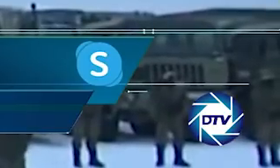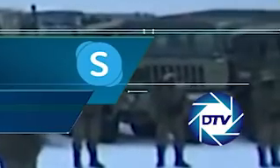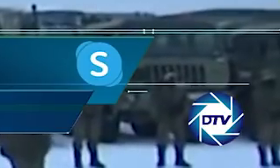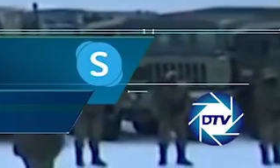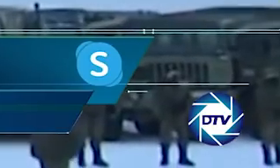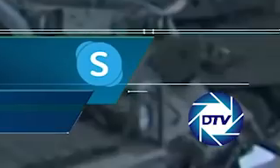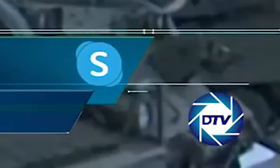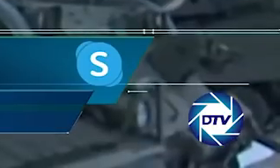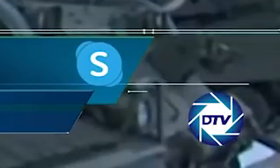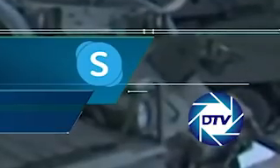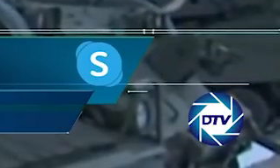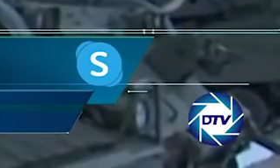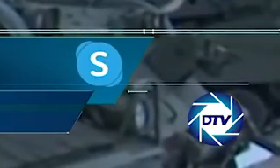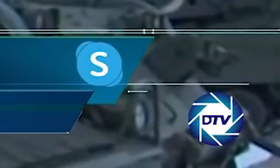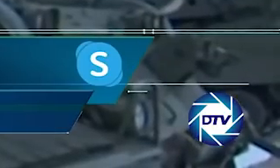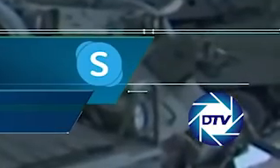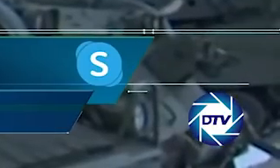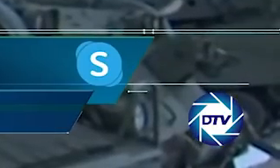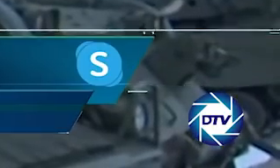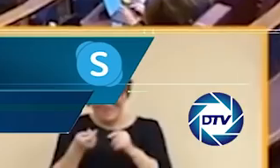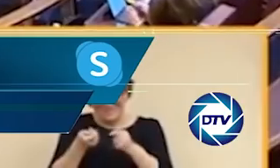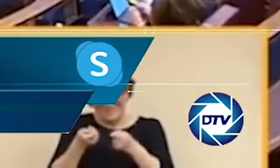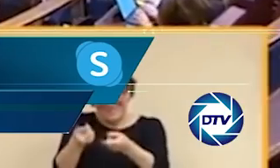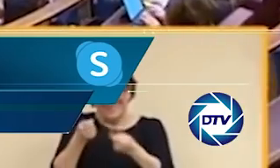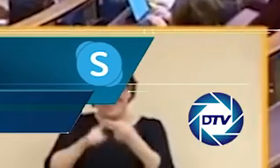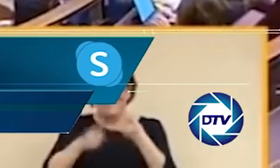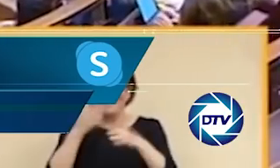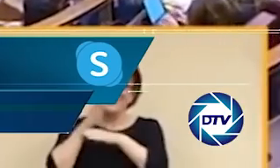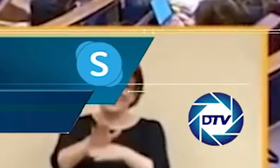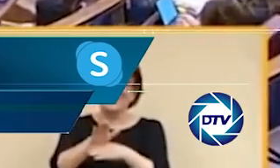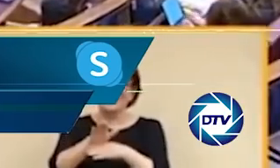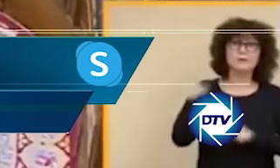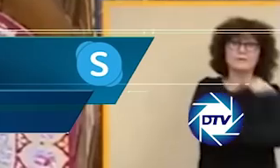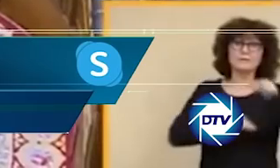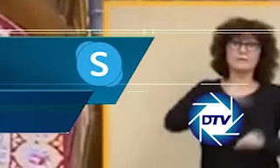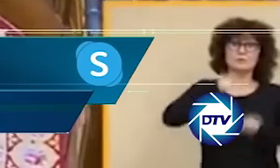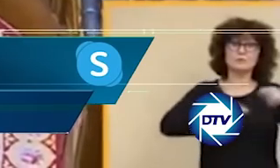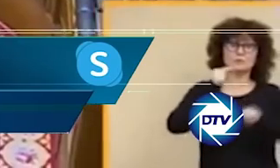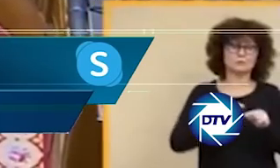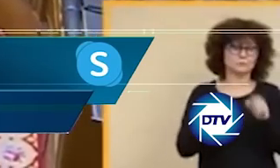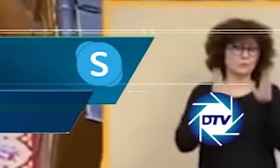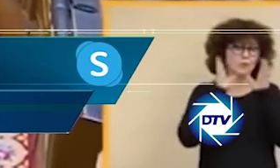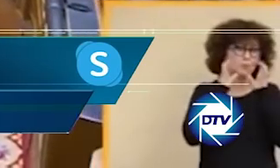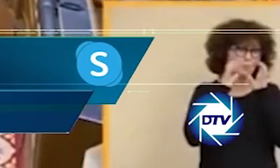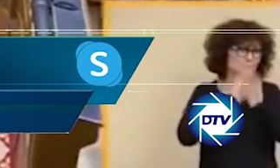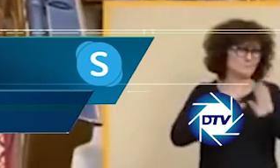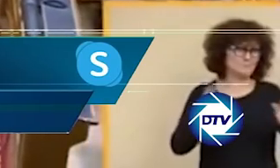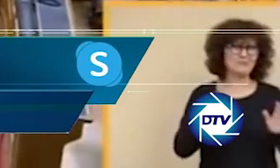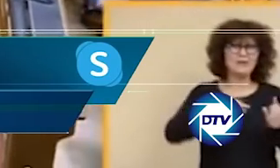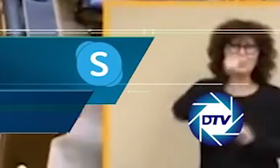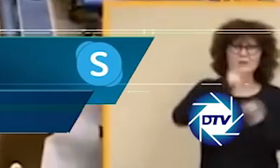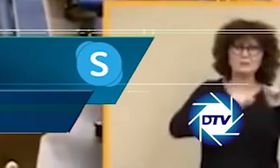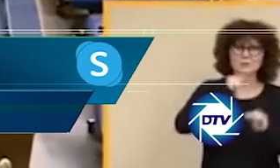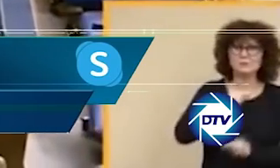determinados proyectos que se vayan trasladando, proposiciones de ley que se vayan introduciendo en el Congreso, por ejemplo, pues las centradas en todo el tema de regulación de los precios